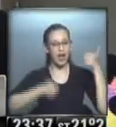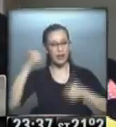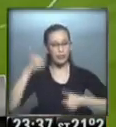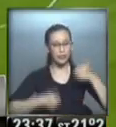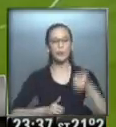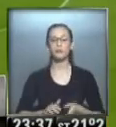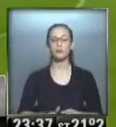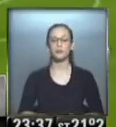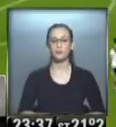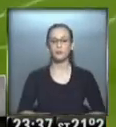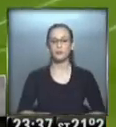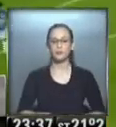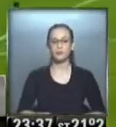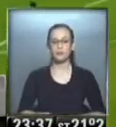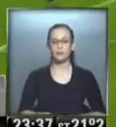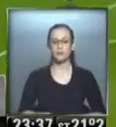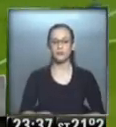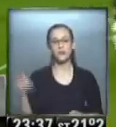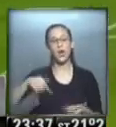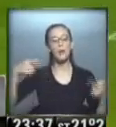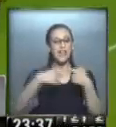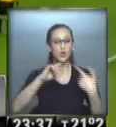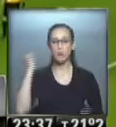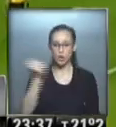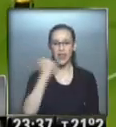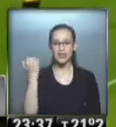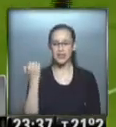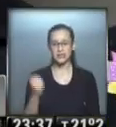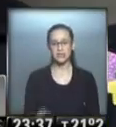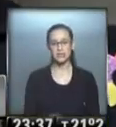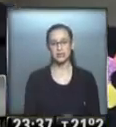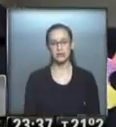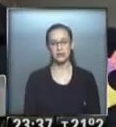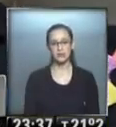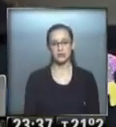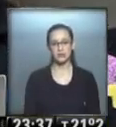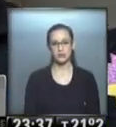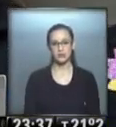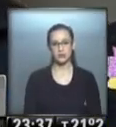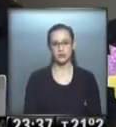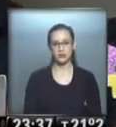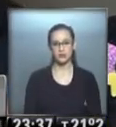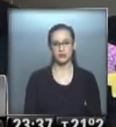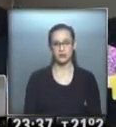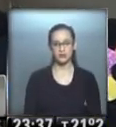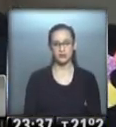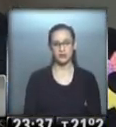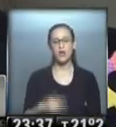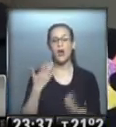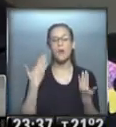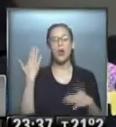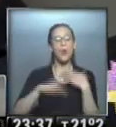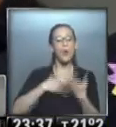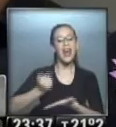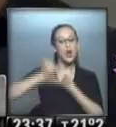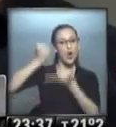partido de ida son partidos decisivos. Y creo que es una instancia muy importante con un pase a semifinal y con la posibilidad de jugar la Copa Libertadores. O